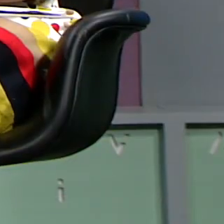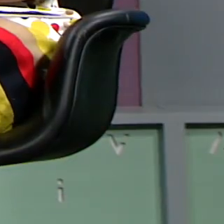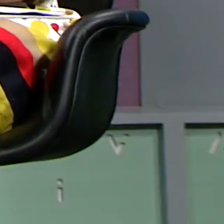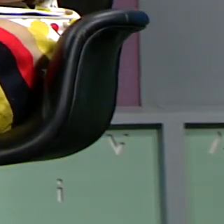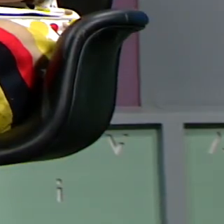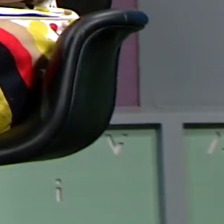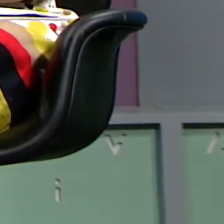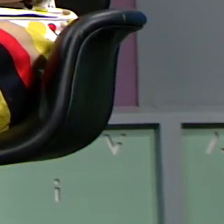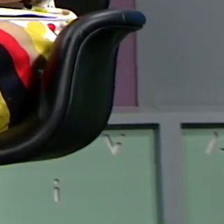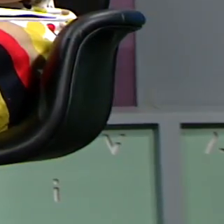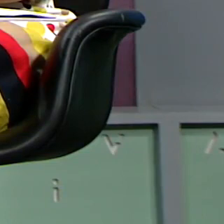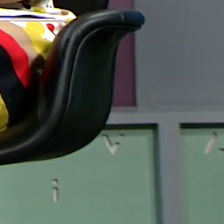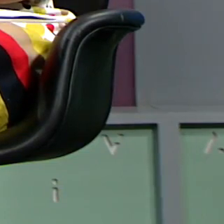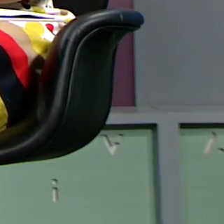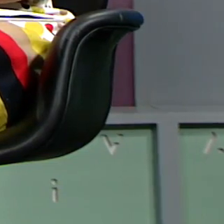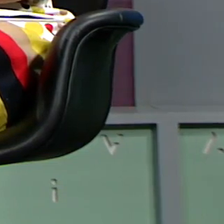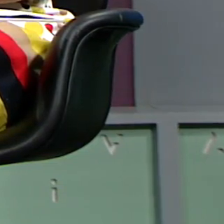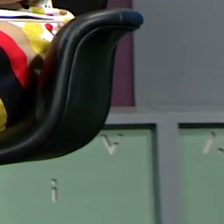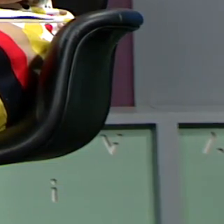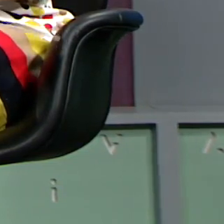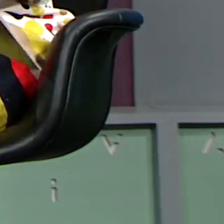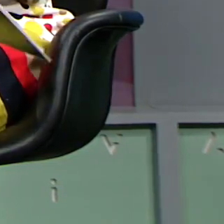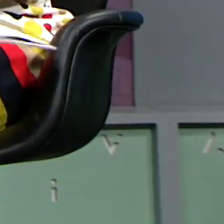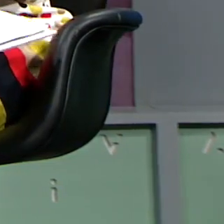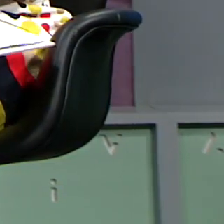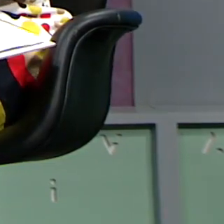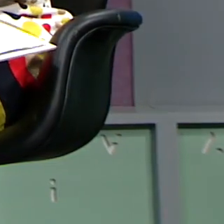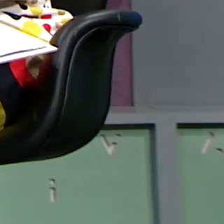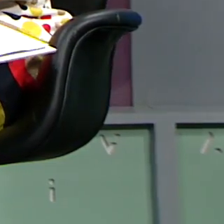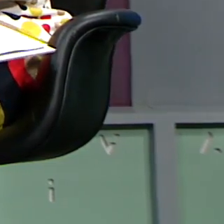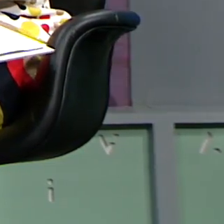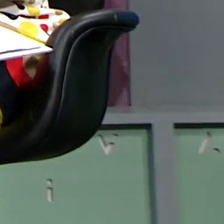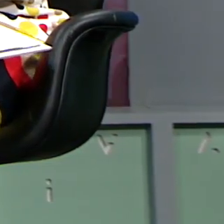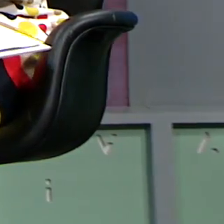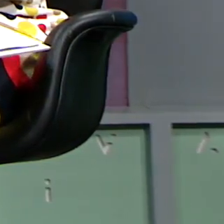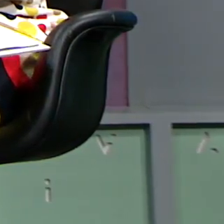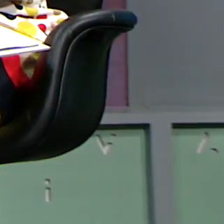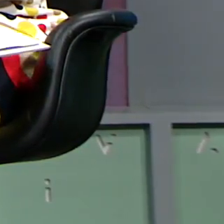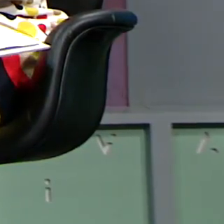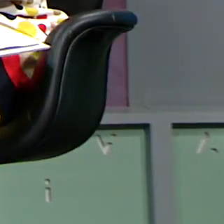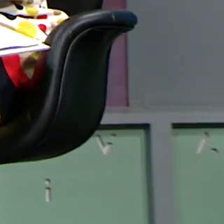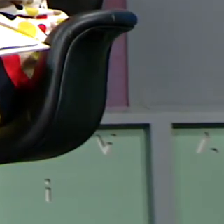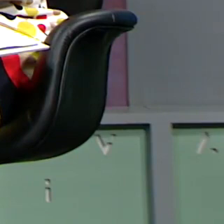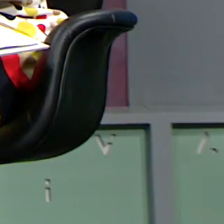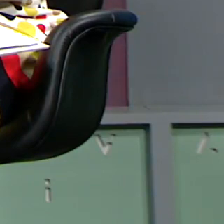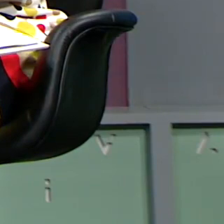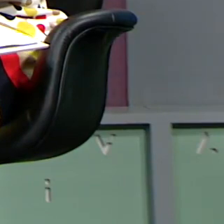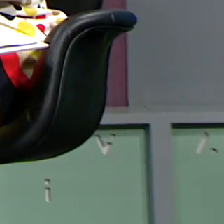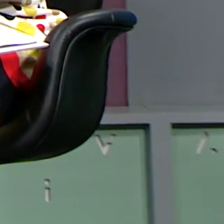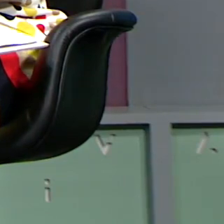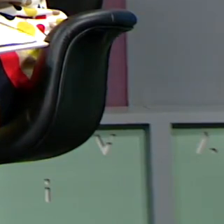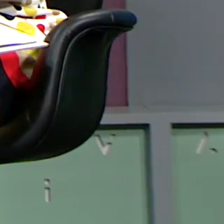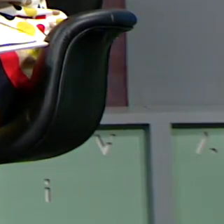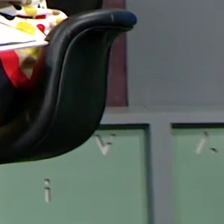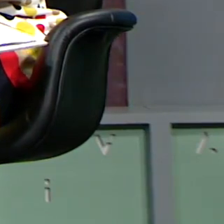Son las 9 de la mañana, 28 minutos. Hace pocos días, se lo decíamos hoy en el arranque de Ciudad Viva, se lanzó la campaña La Sombra Te Cuida. Es